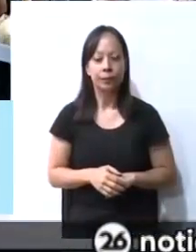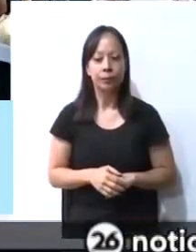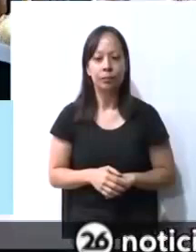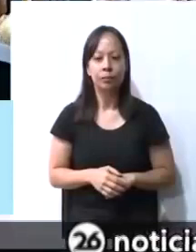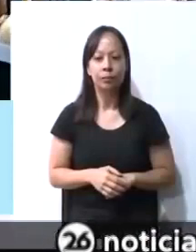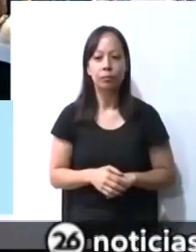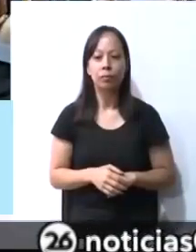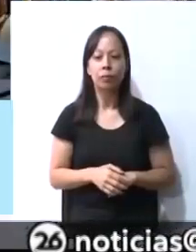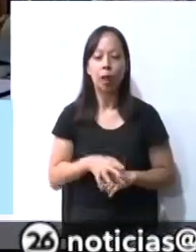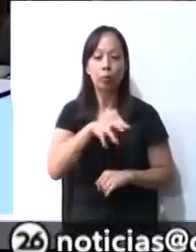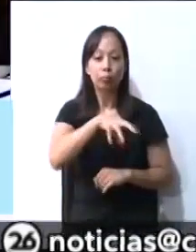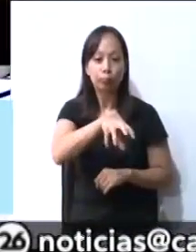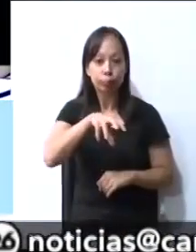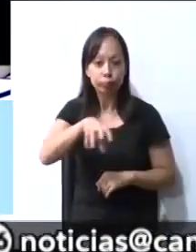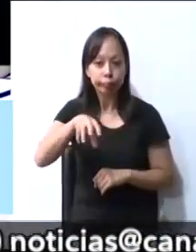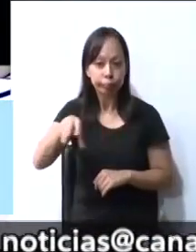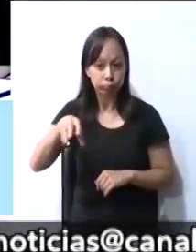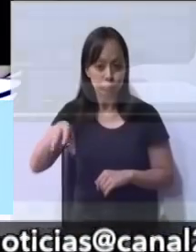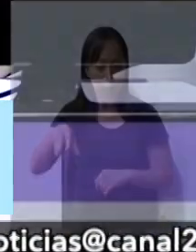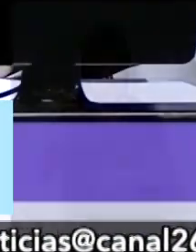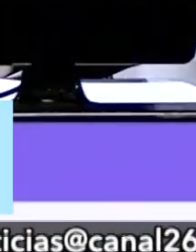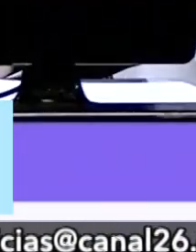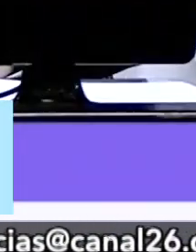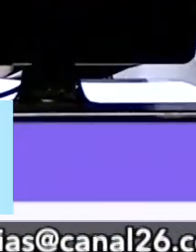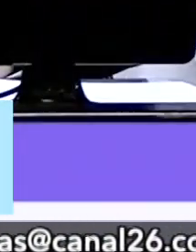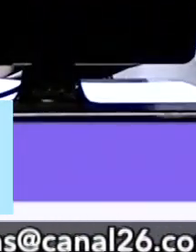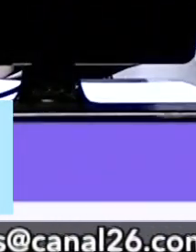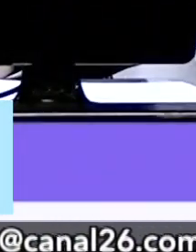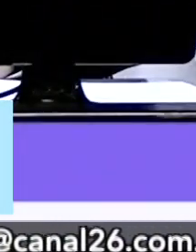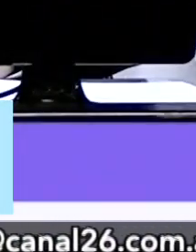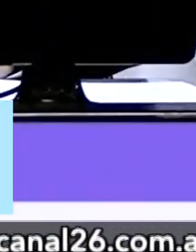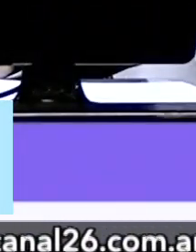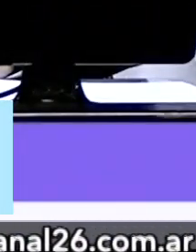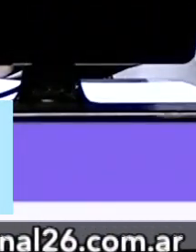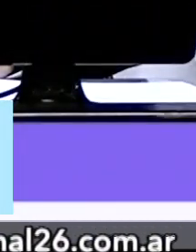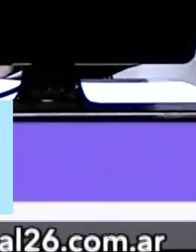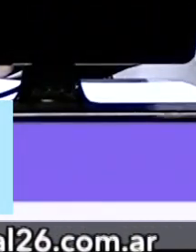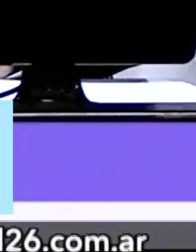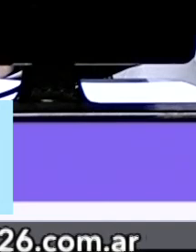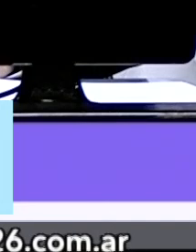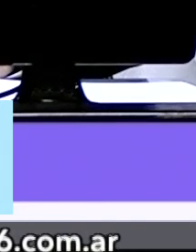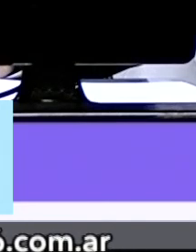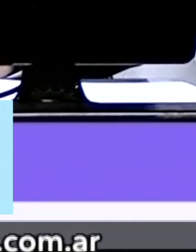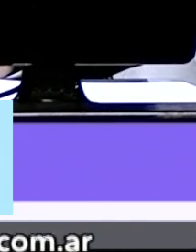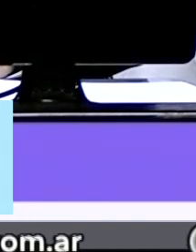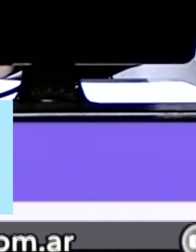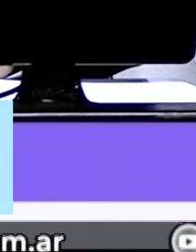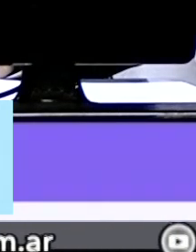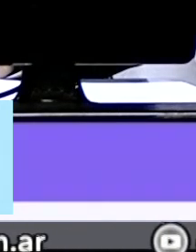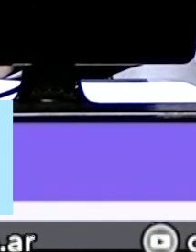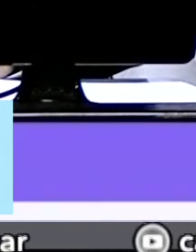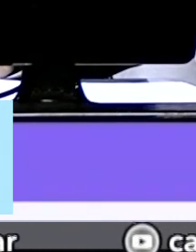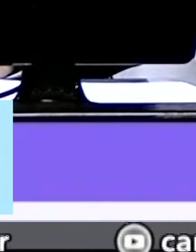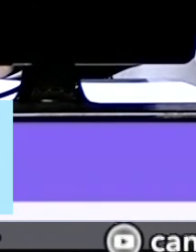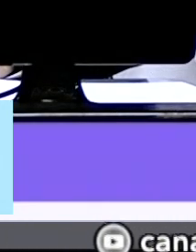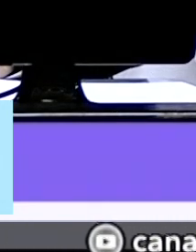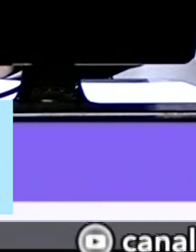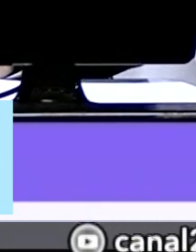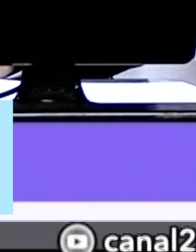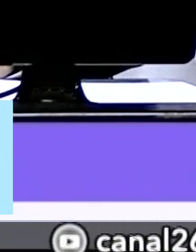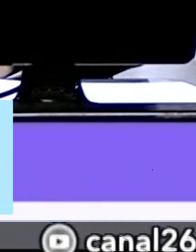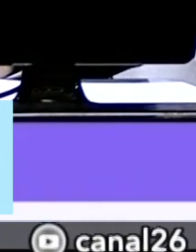Todos estos sectores tienen potencial para seguir creciendo. Solamente hay que animarse. Hay que seguir construyendo una ciudad aliada del